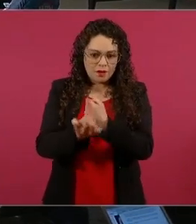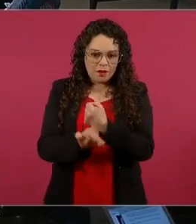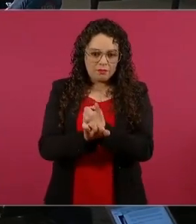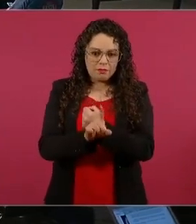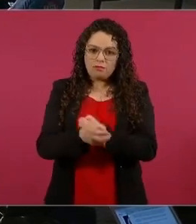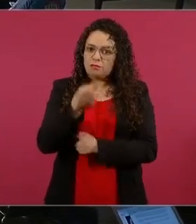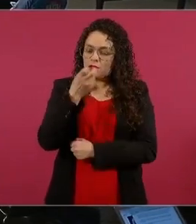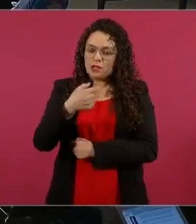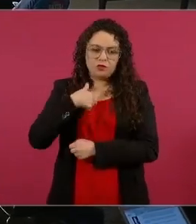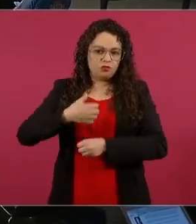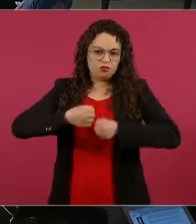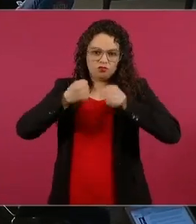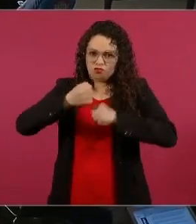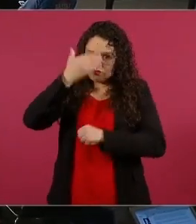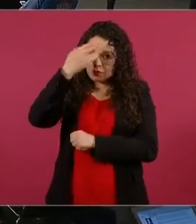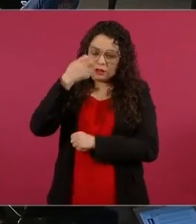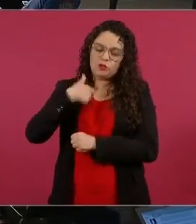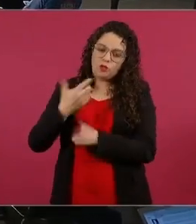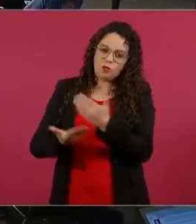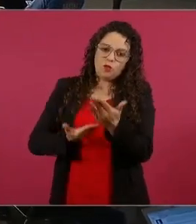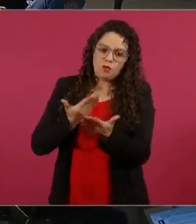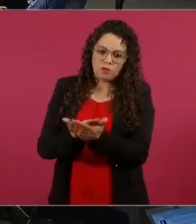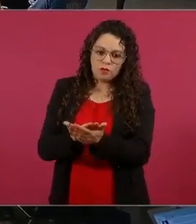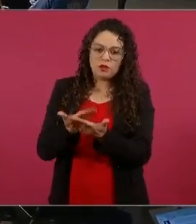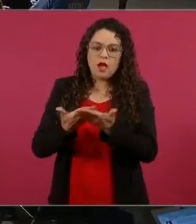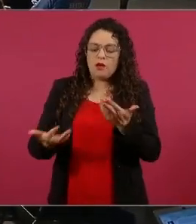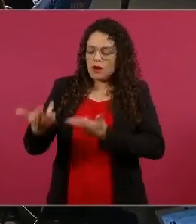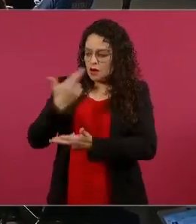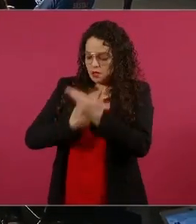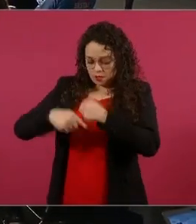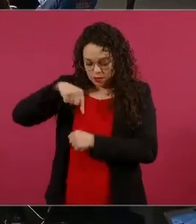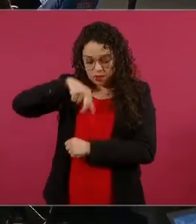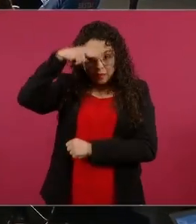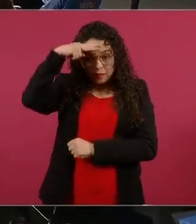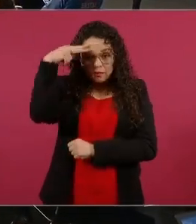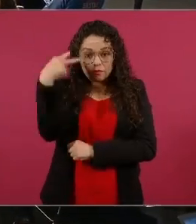Pues ahora Estamos También nosotros Porque es